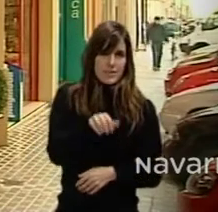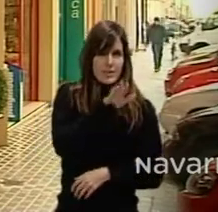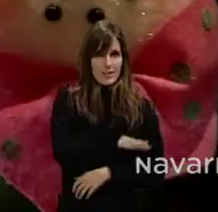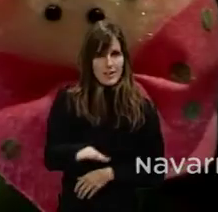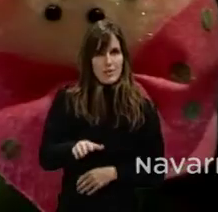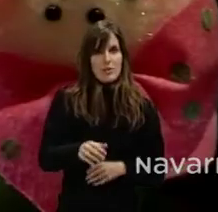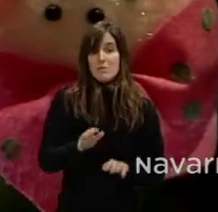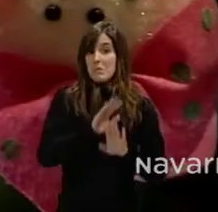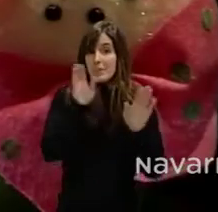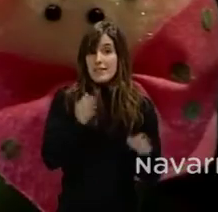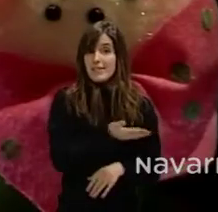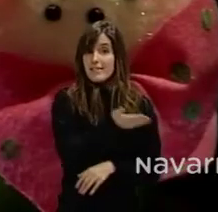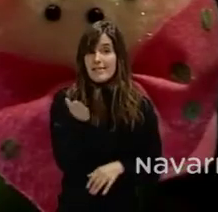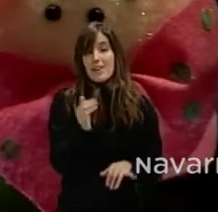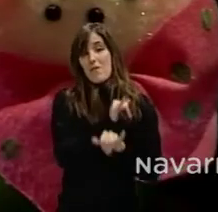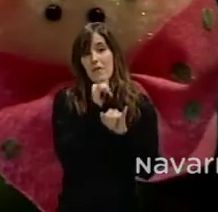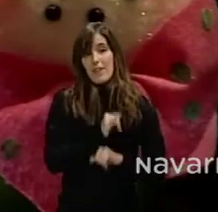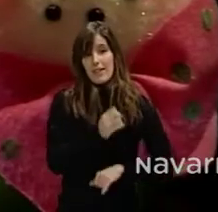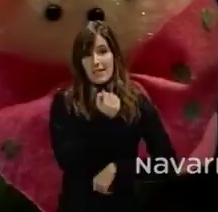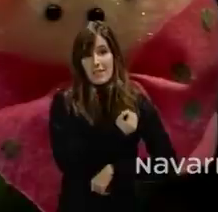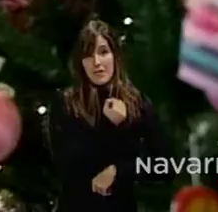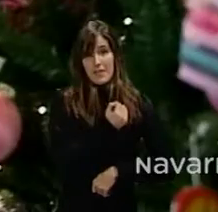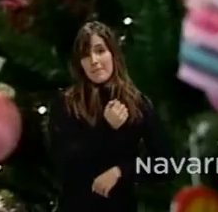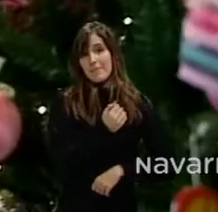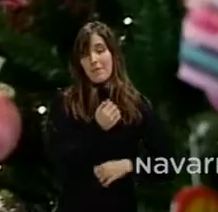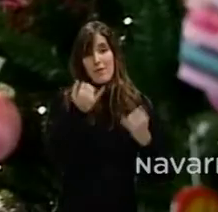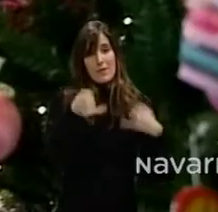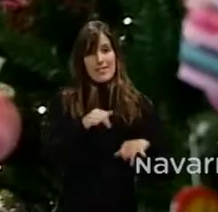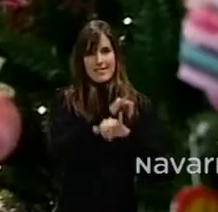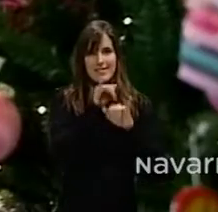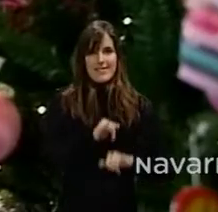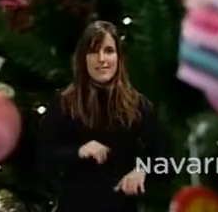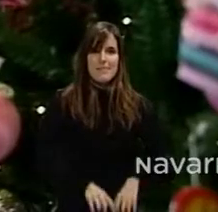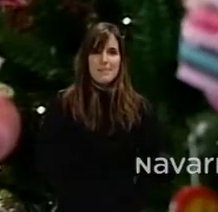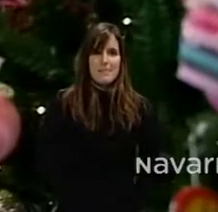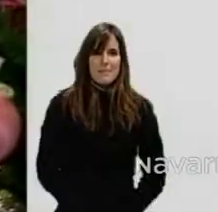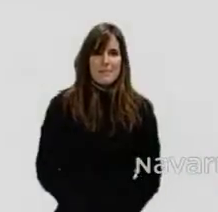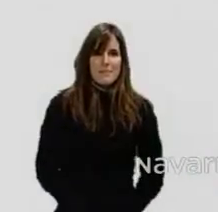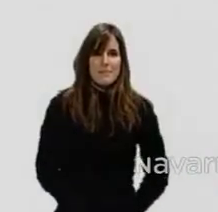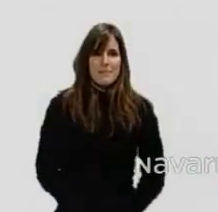y nada más y que pasen unos buenos días y unas felices fiestas y